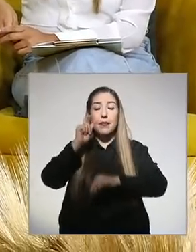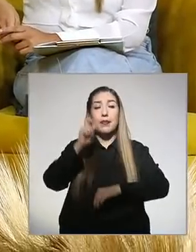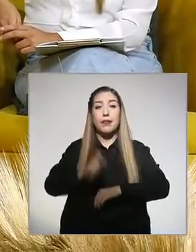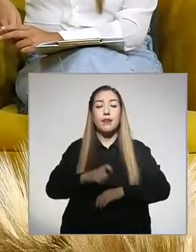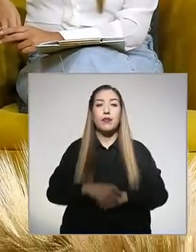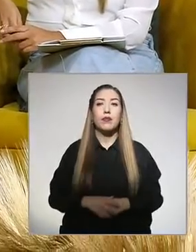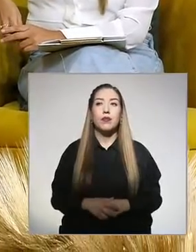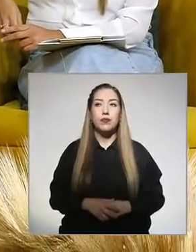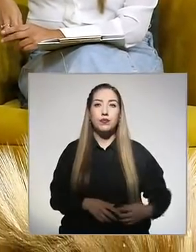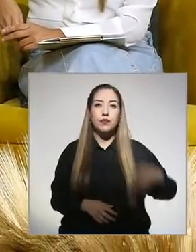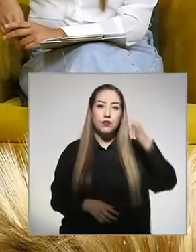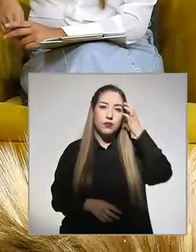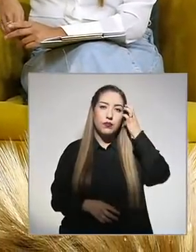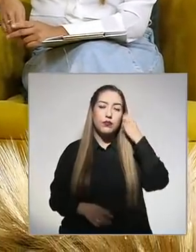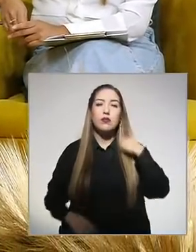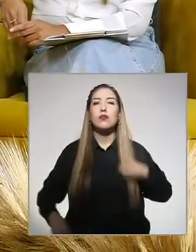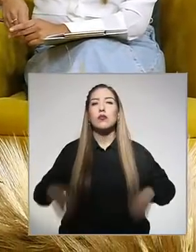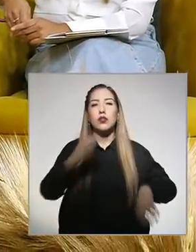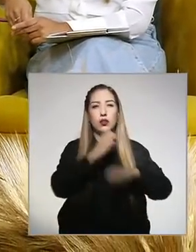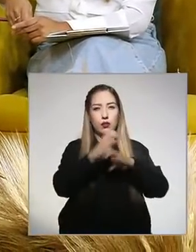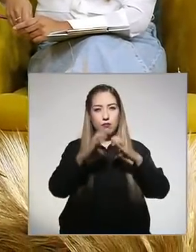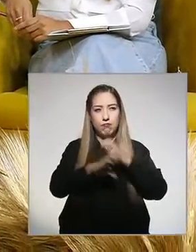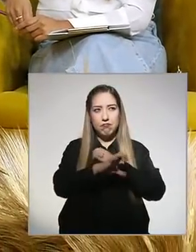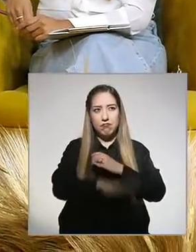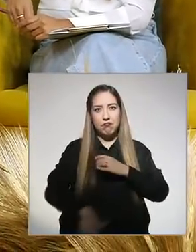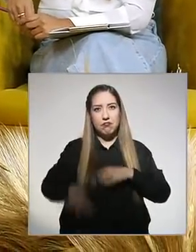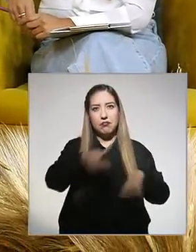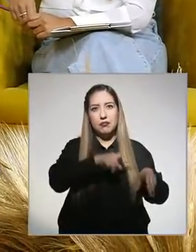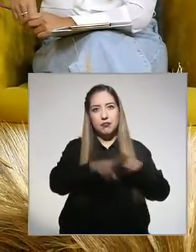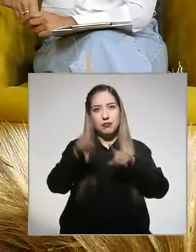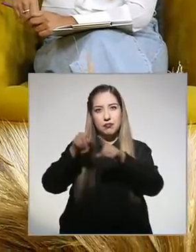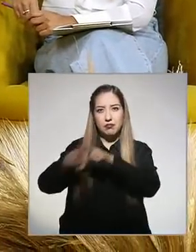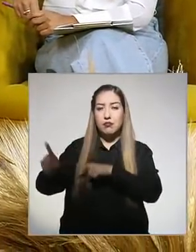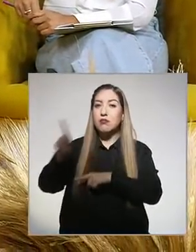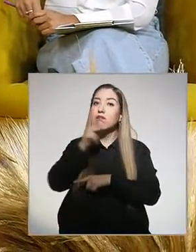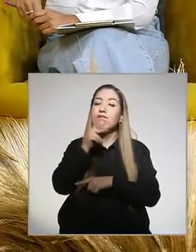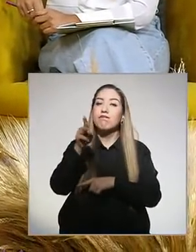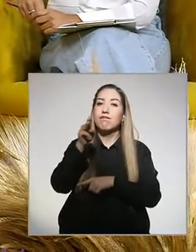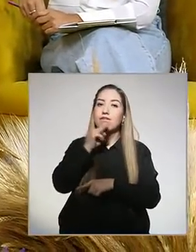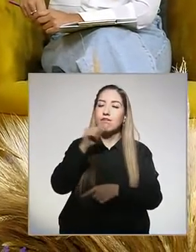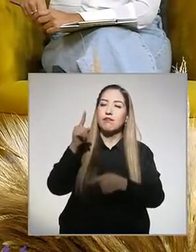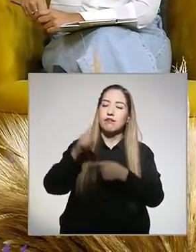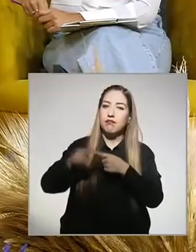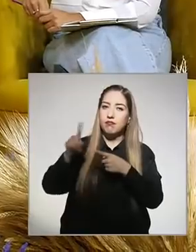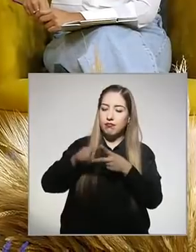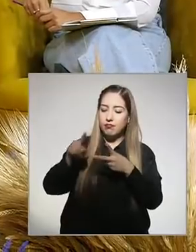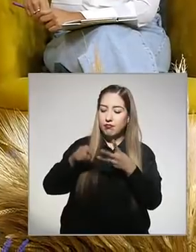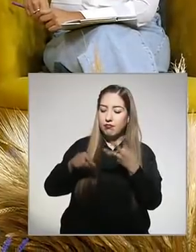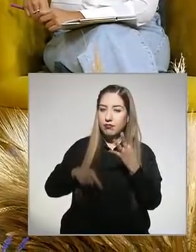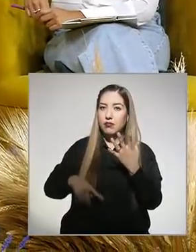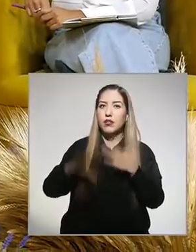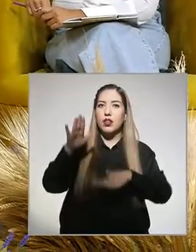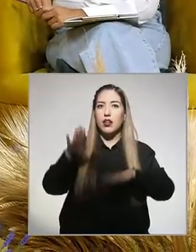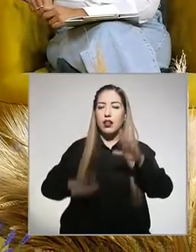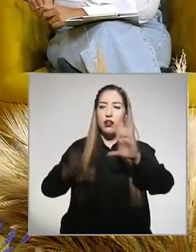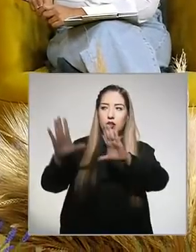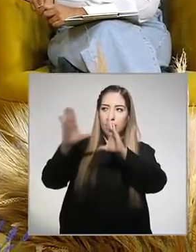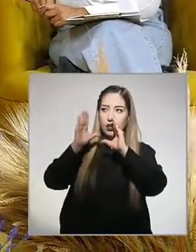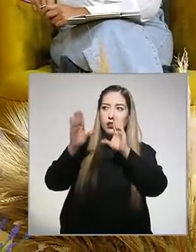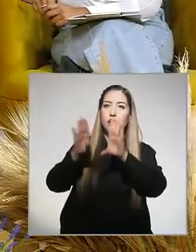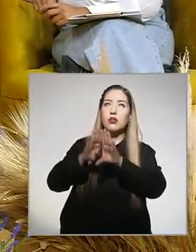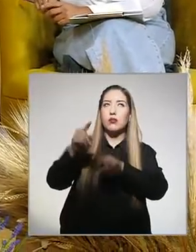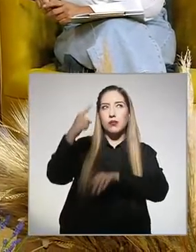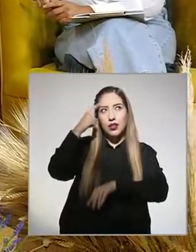de factores ambientales y sociales. Mi papá, mi mamá, que a veces me enseñan a cómo pensar, no a